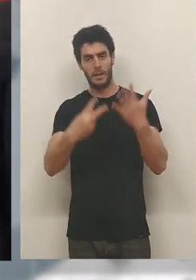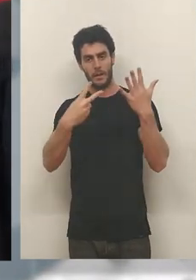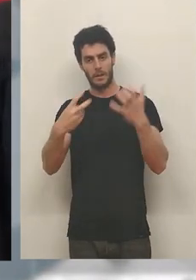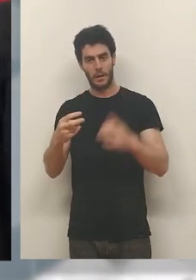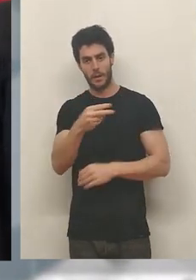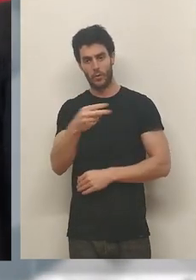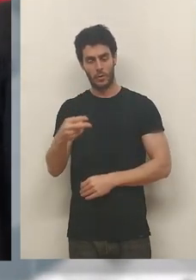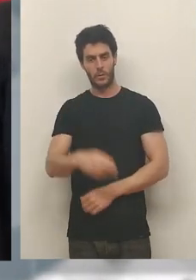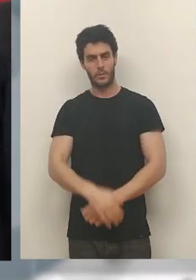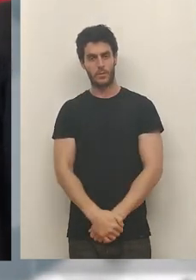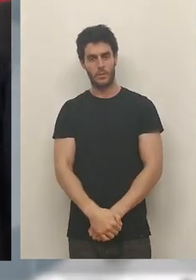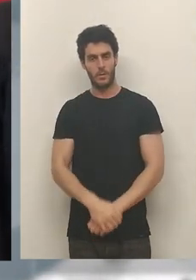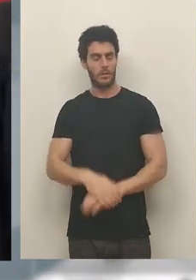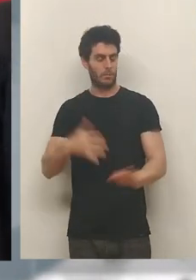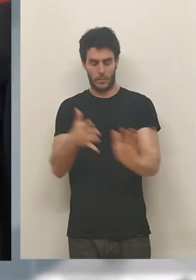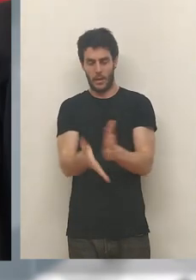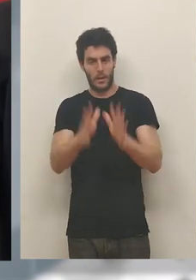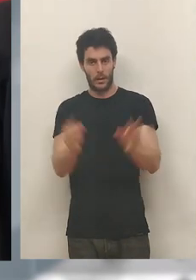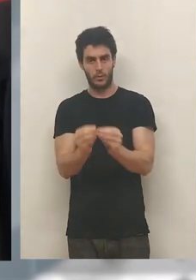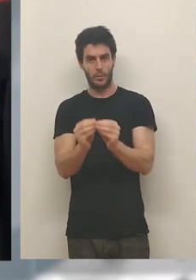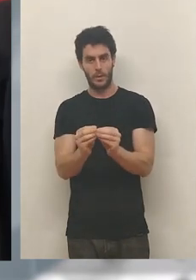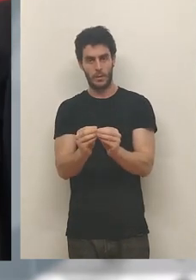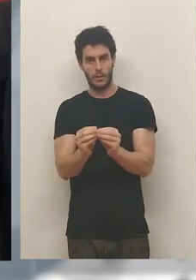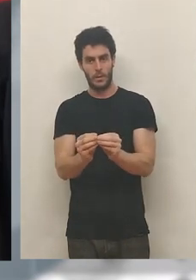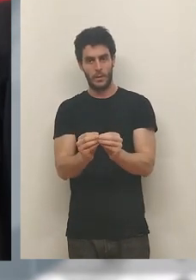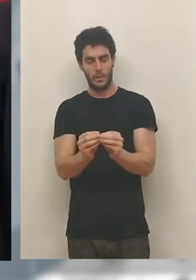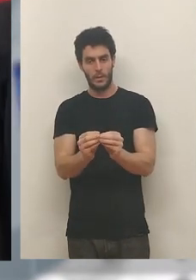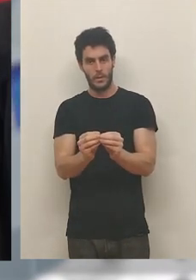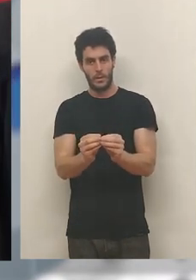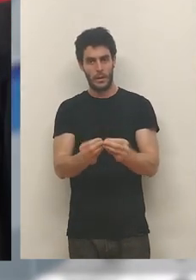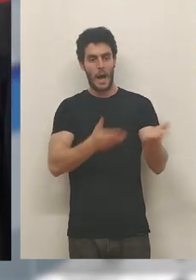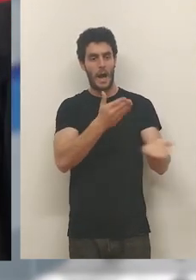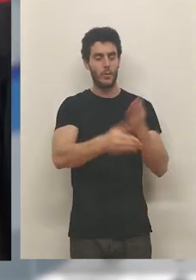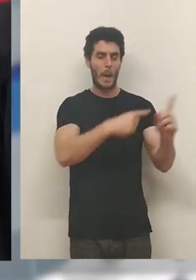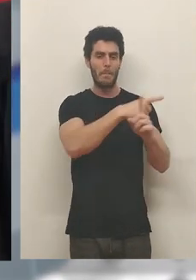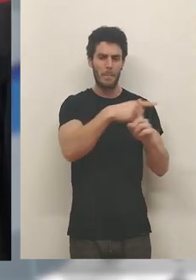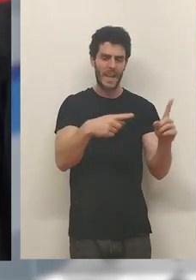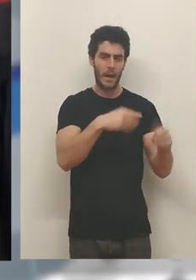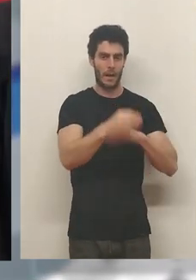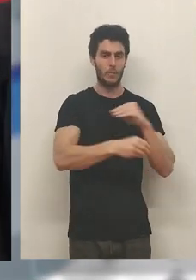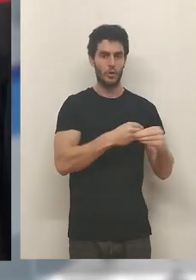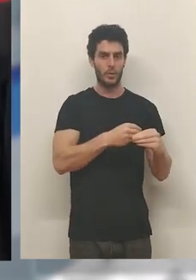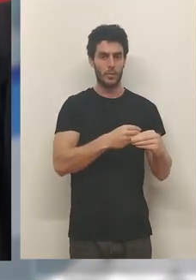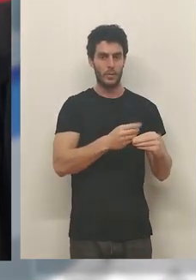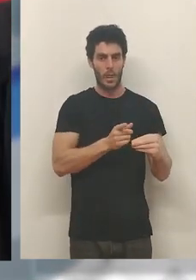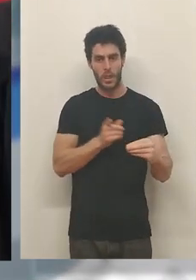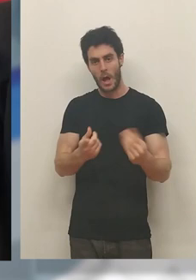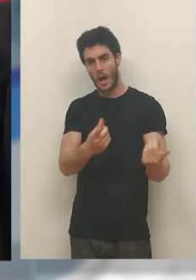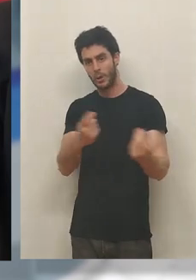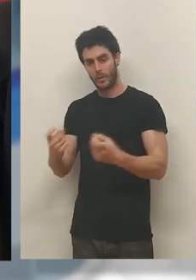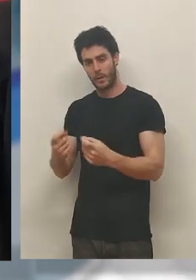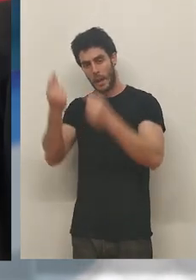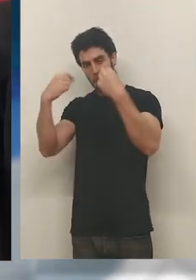.700 euros. Es decir, por menos de la mitad de ayudas, hemos